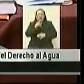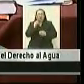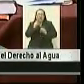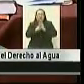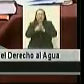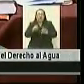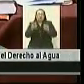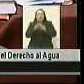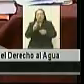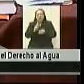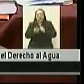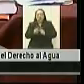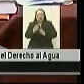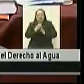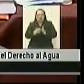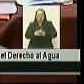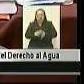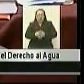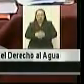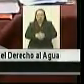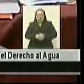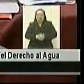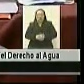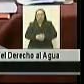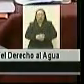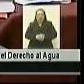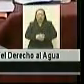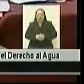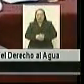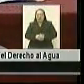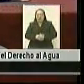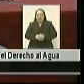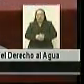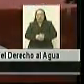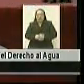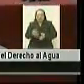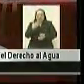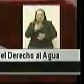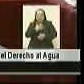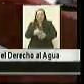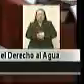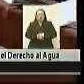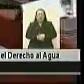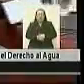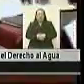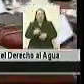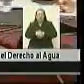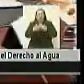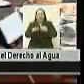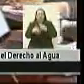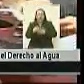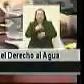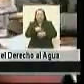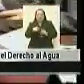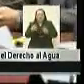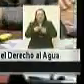fundamental a través de una reforma constitucional. Señor Tejada, tiene usted el uso de la palabra. Muchas gracias, presidente. Un saludo a todos los integrantes